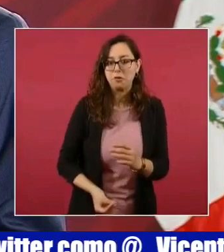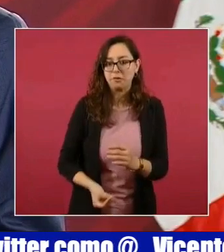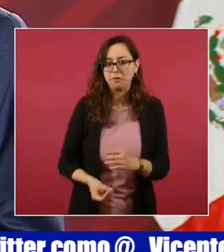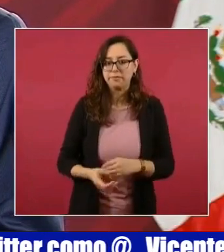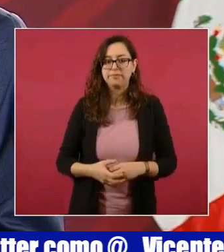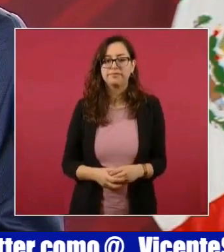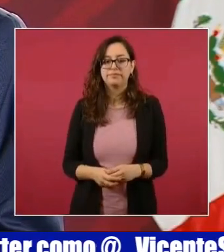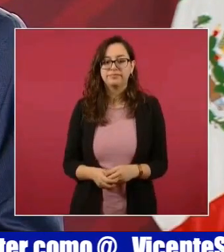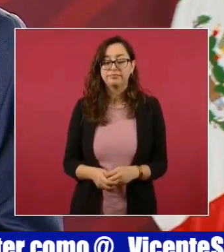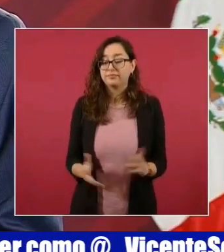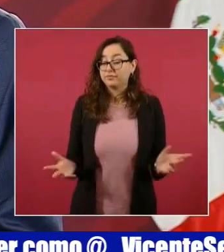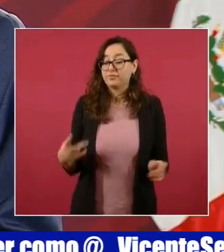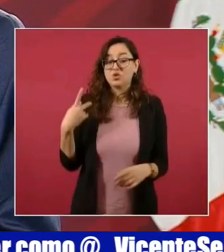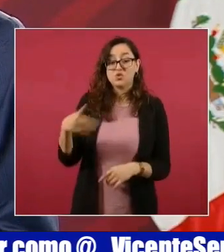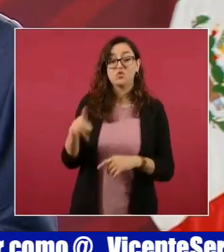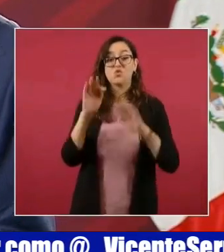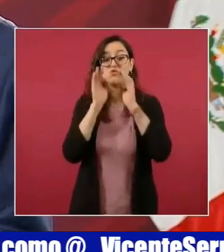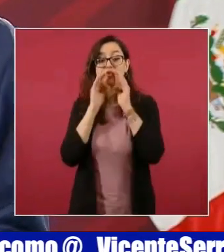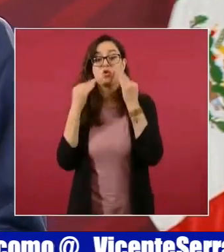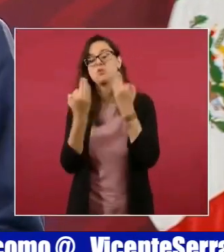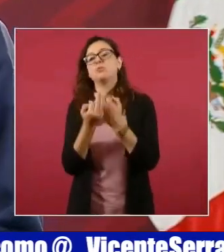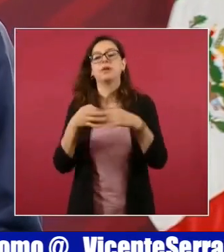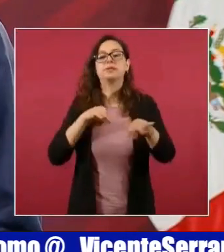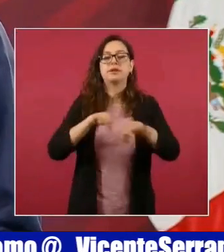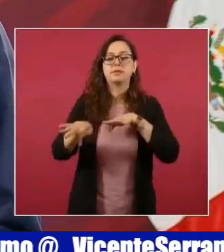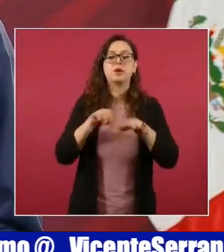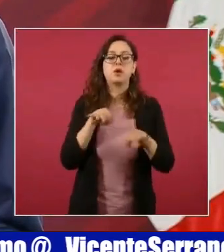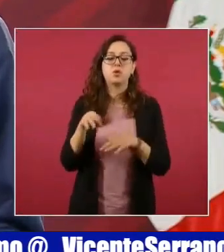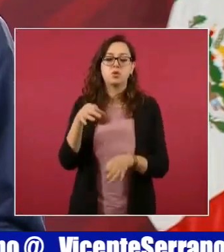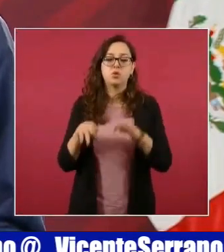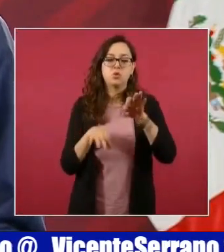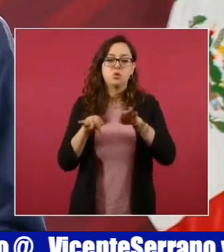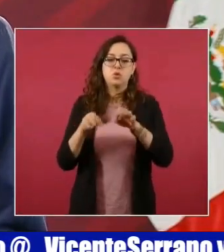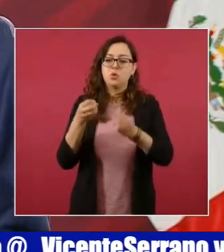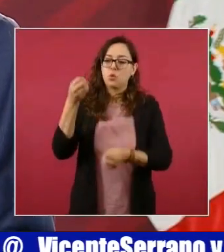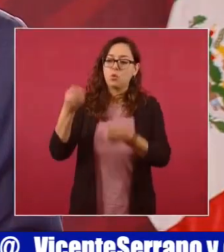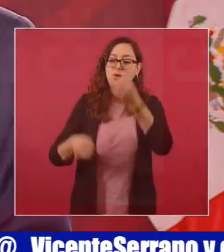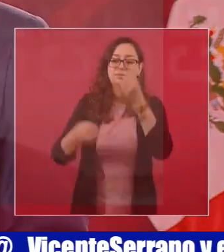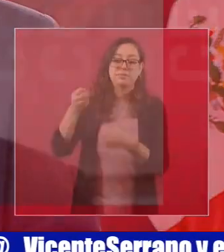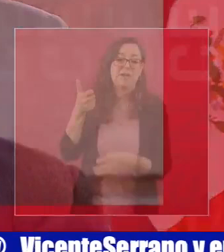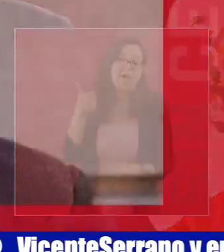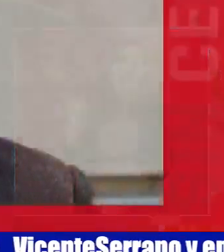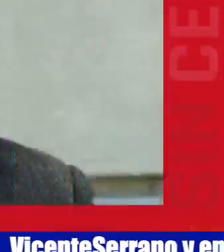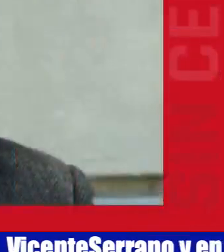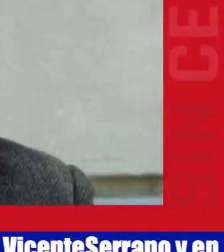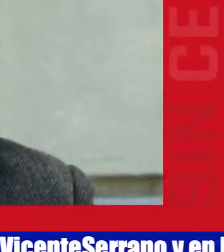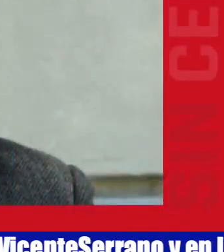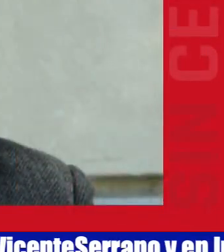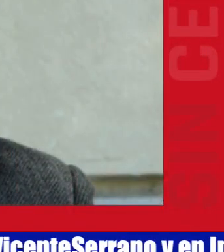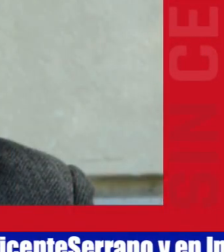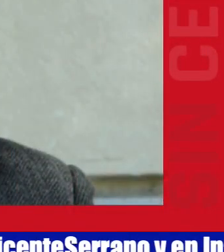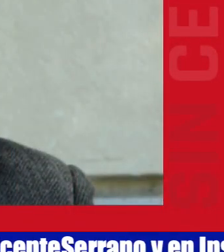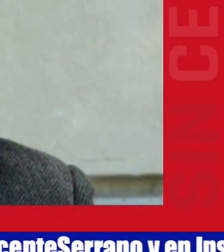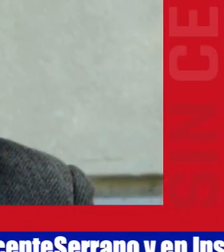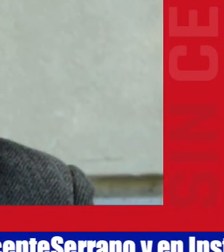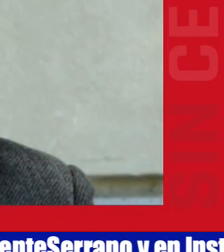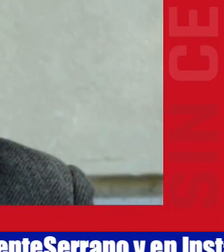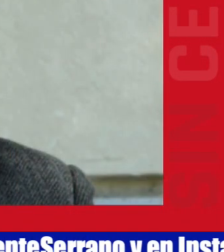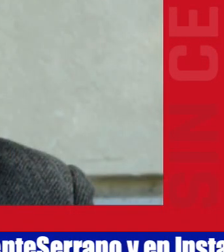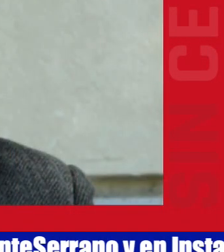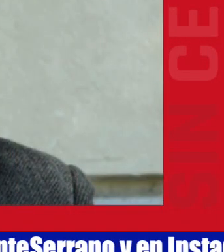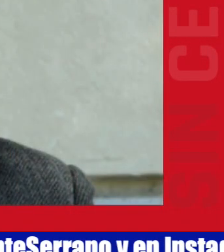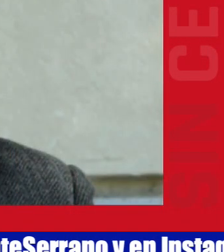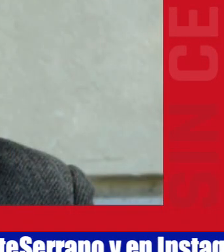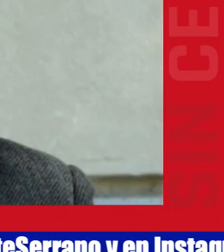eso no hace más que evidenciar que, pese a las dificultades, la 4T está intentando lo que gobiernos anteriores ni siquiera voltearon a ver.